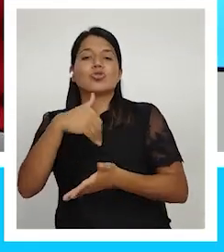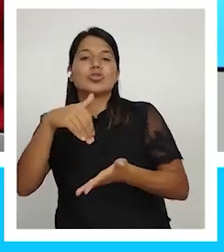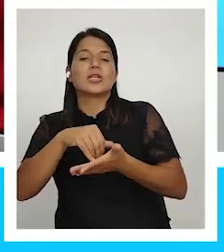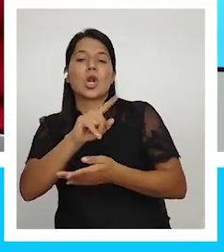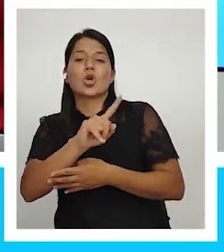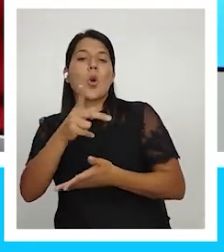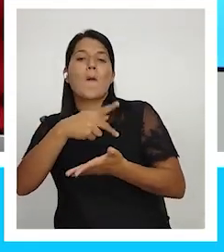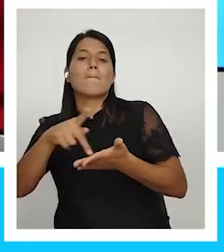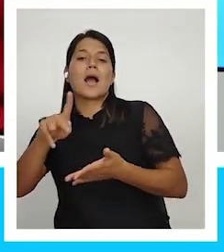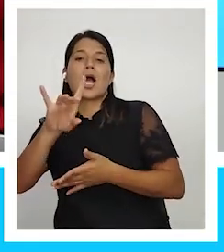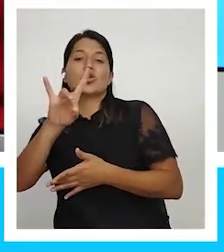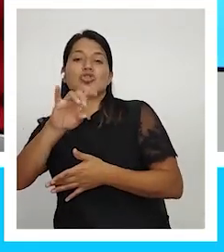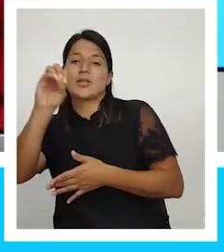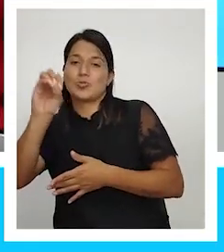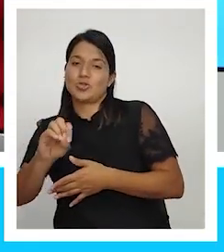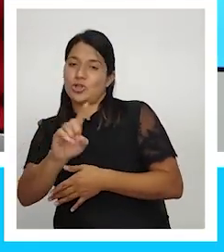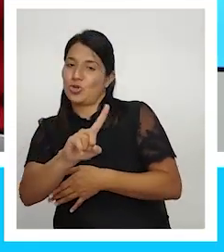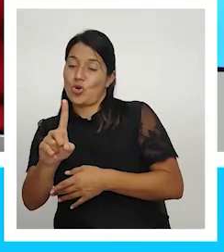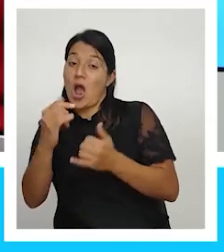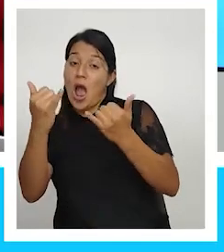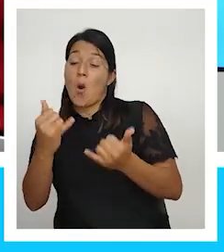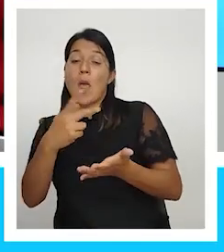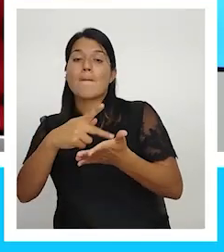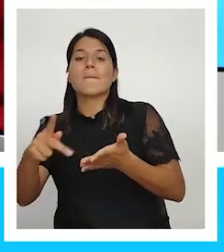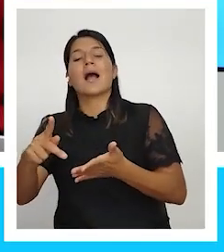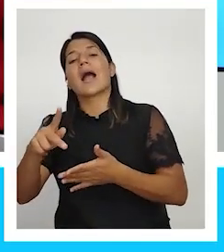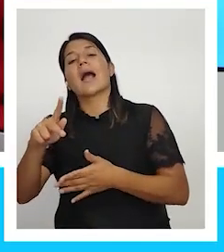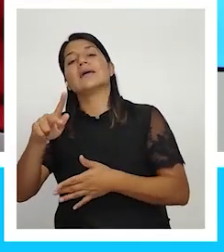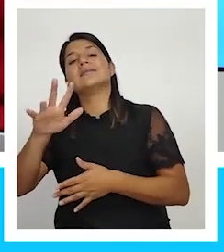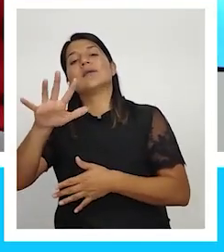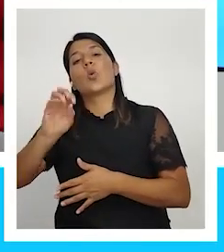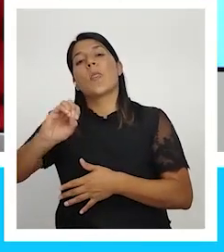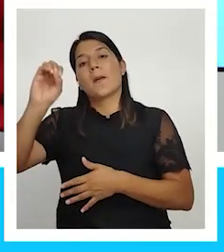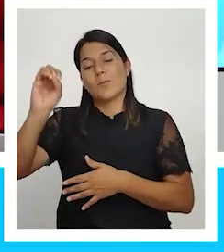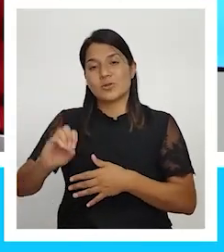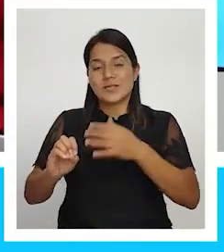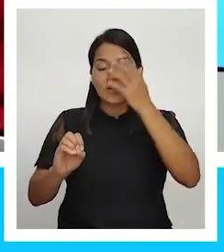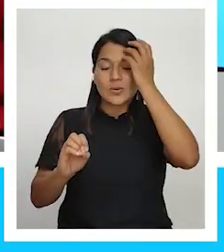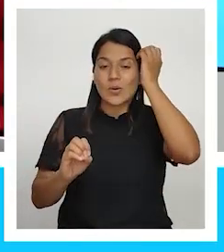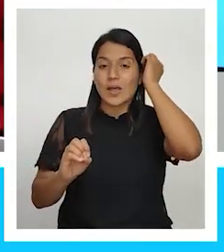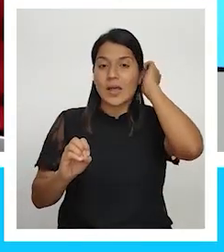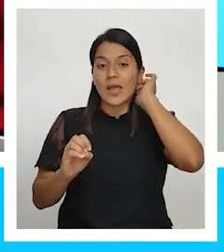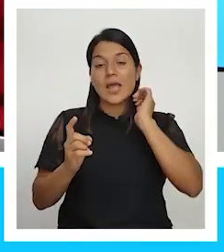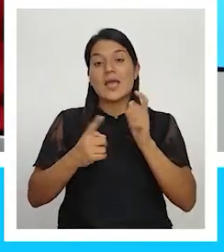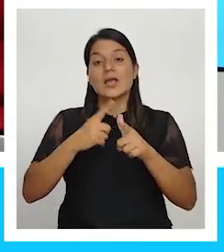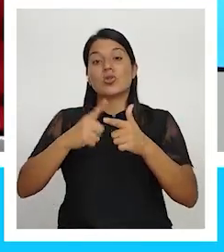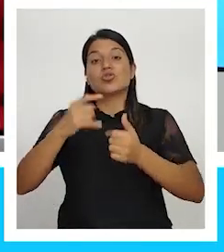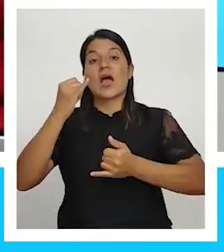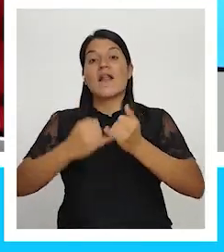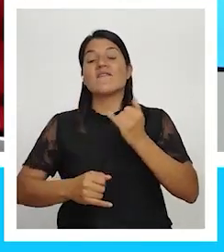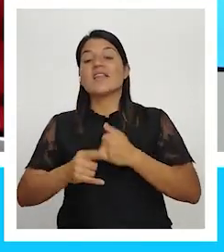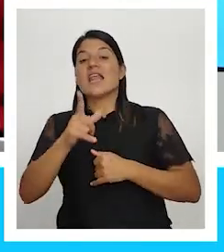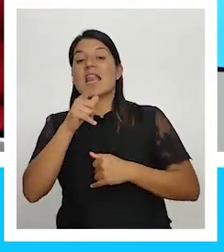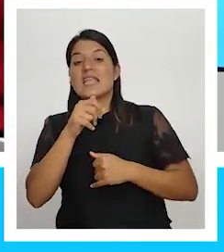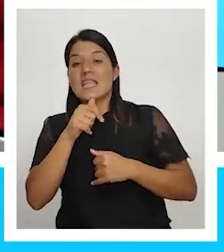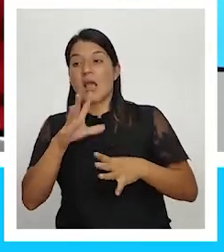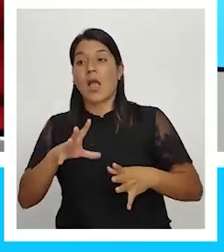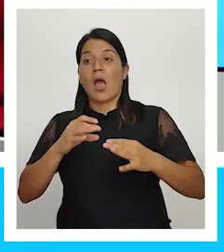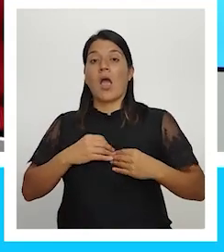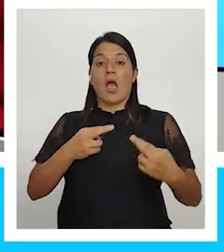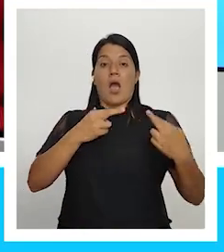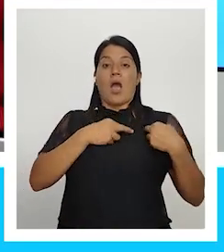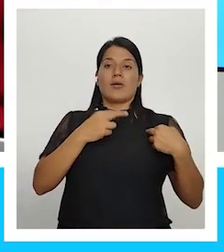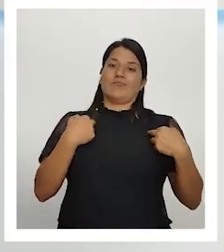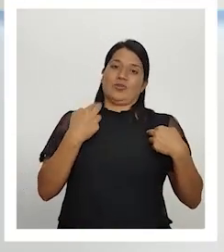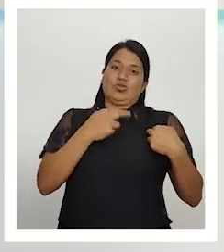otro 30%, se lo tira, si vale la palabra, se lo tira a los supervisados, y nosotros tenemos que ver cómo lo